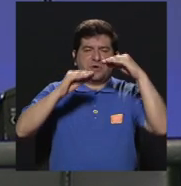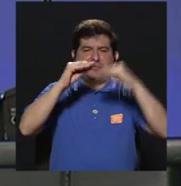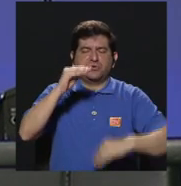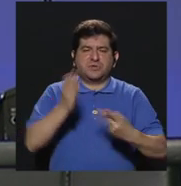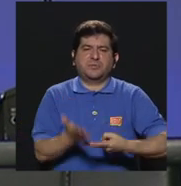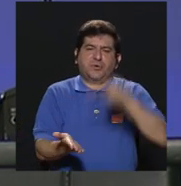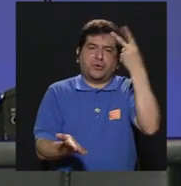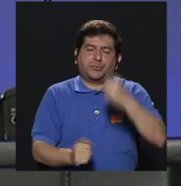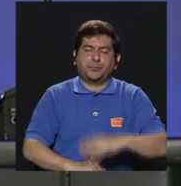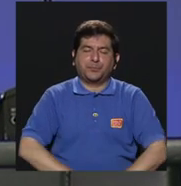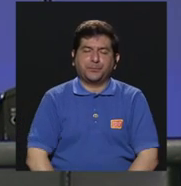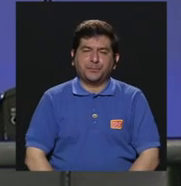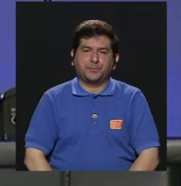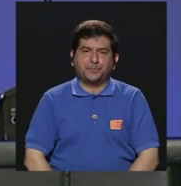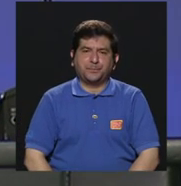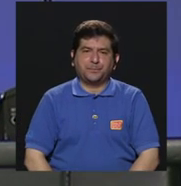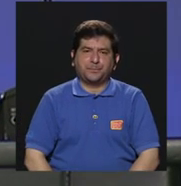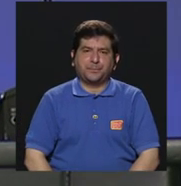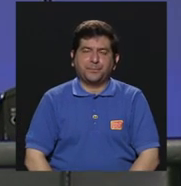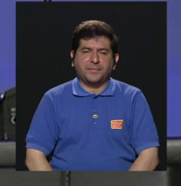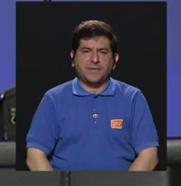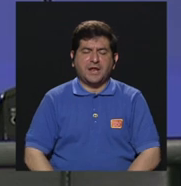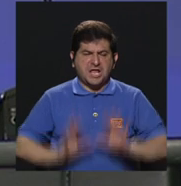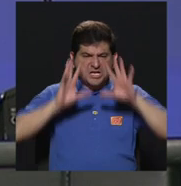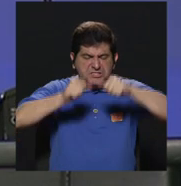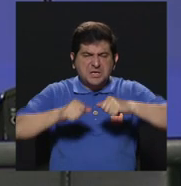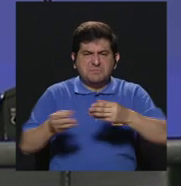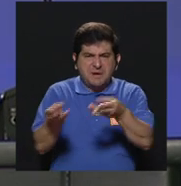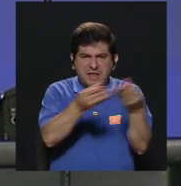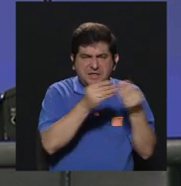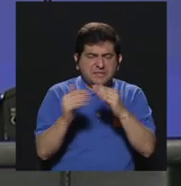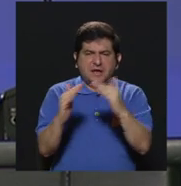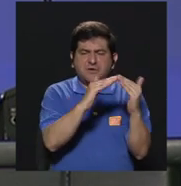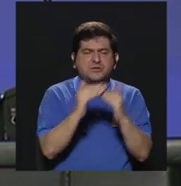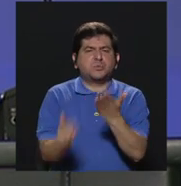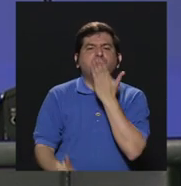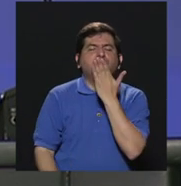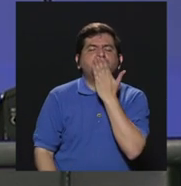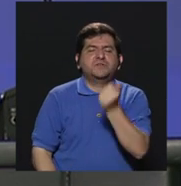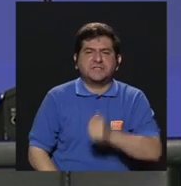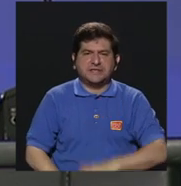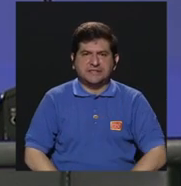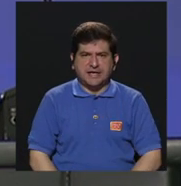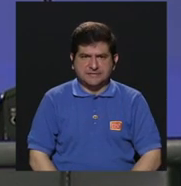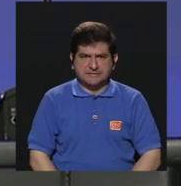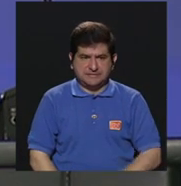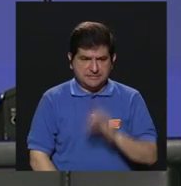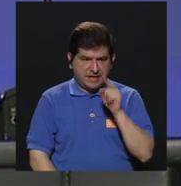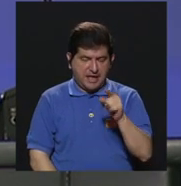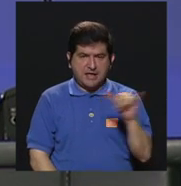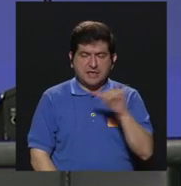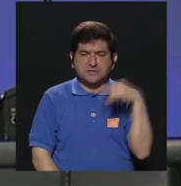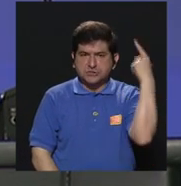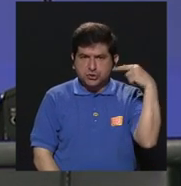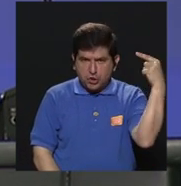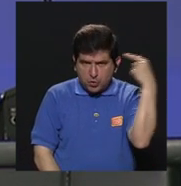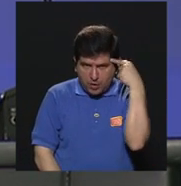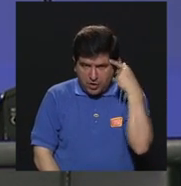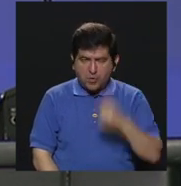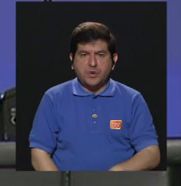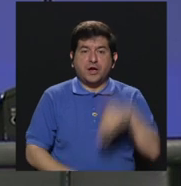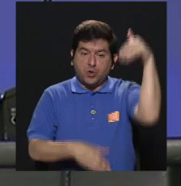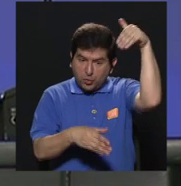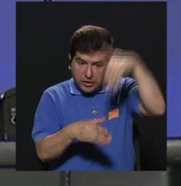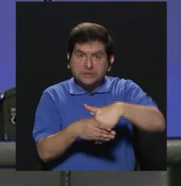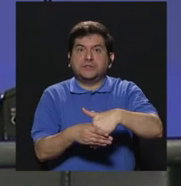cuantía. Se invaden las tierras comunales de los pueblos indígenas, las cuales el mismo Estado